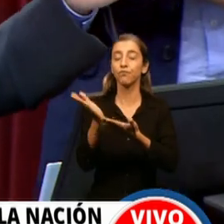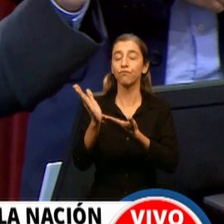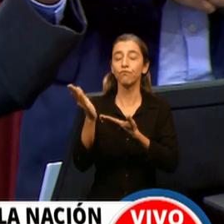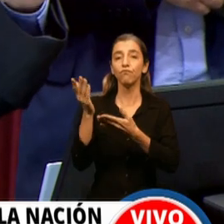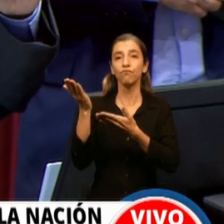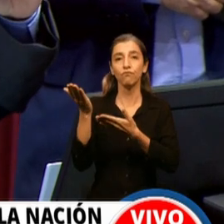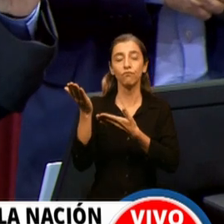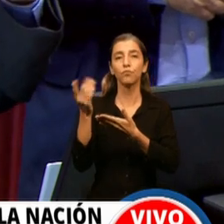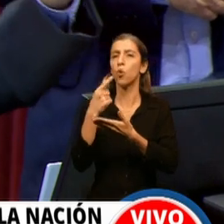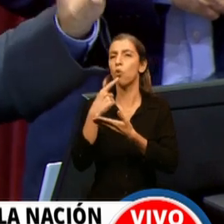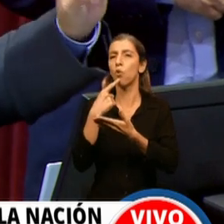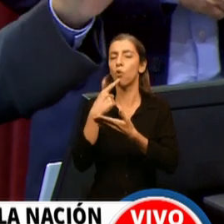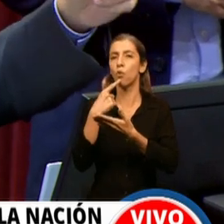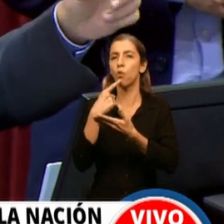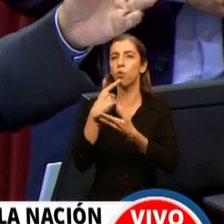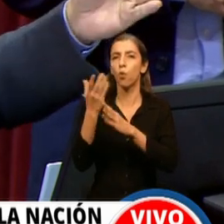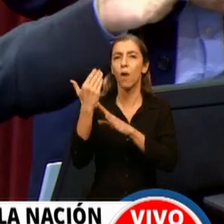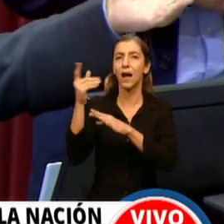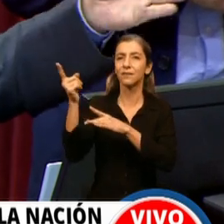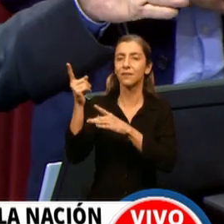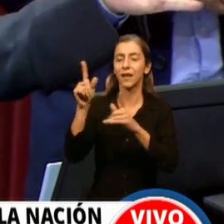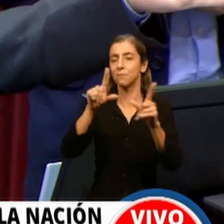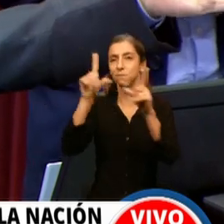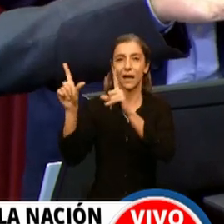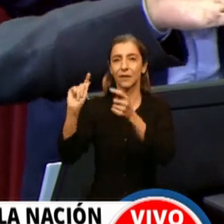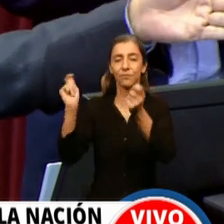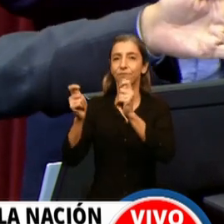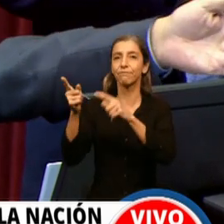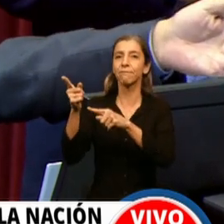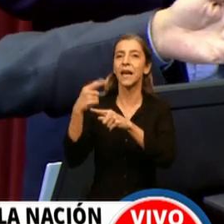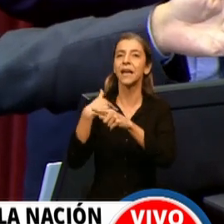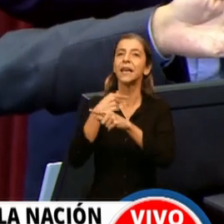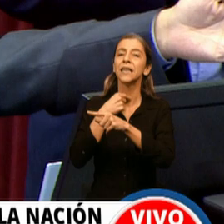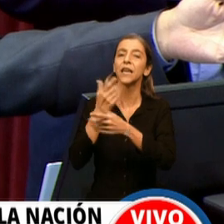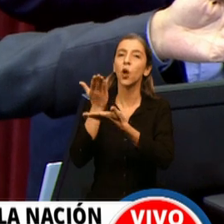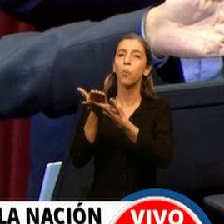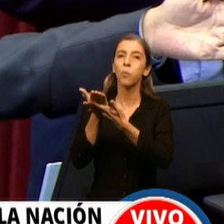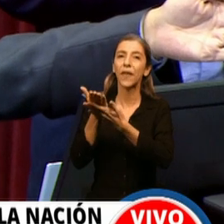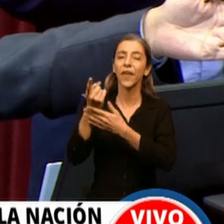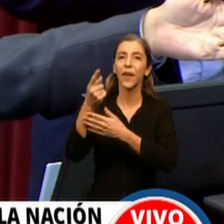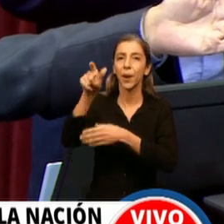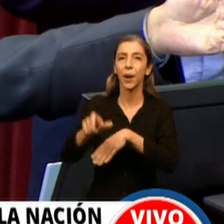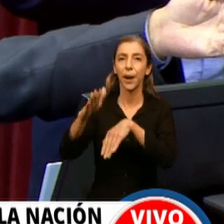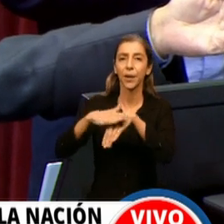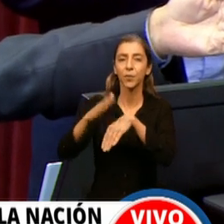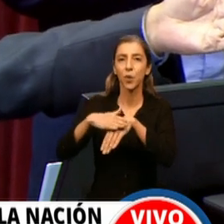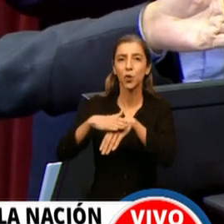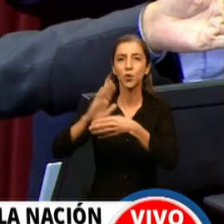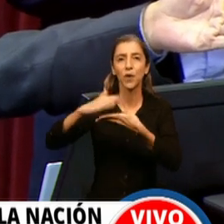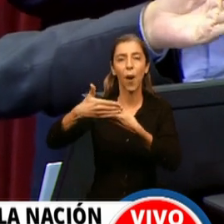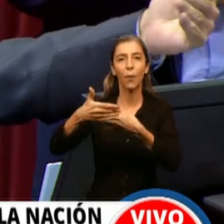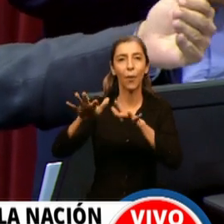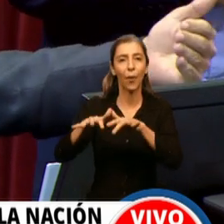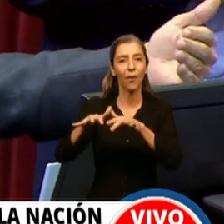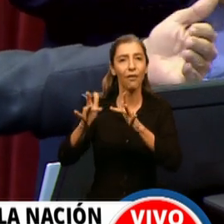planteada por el momento en el que cambió la pantalla le quiero pedir al veedor informático de lo que juntos